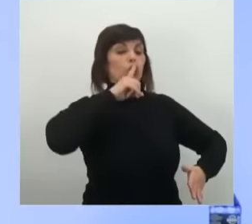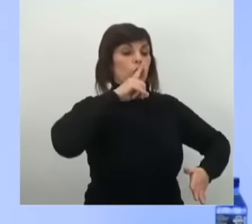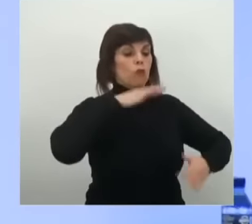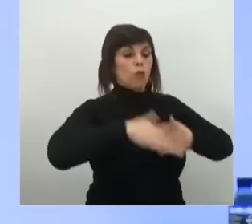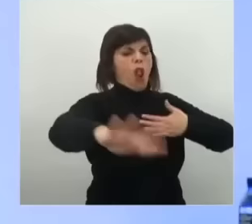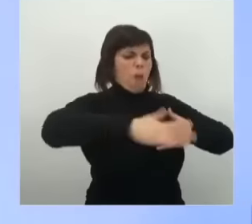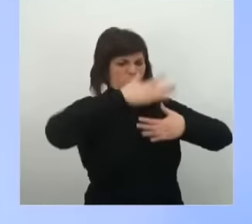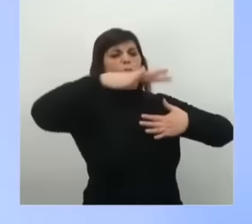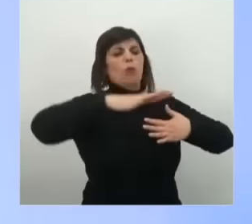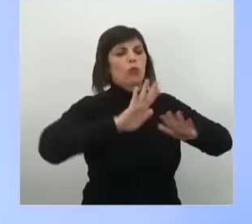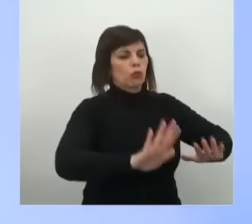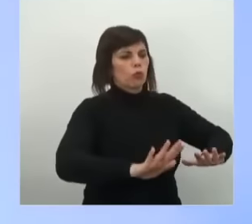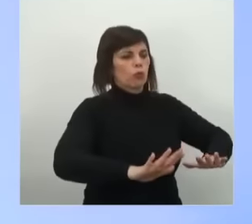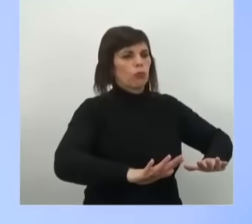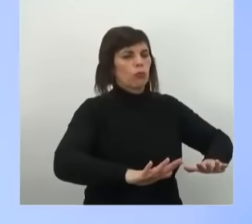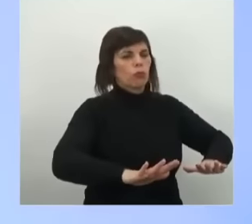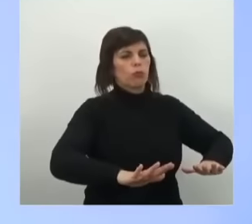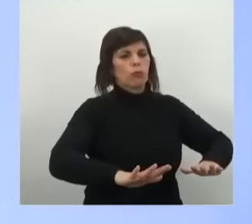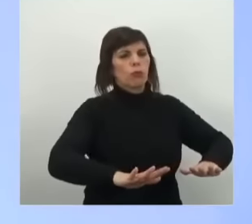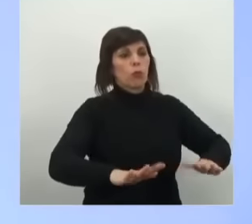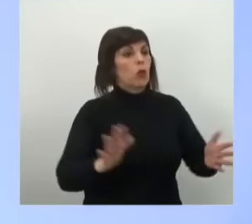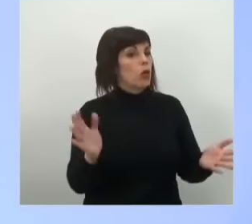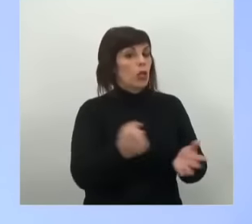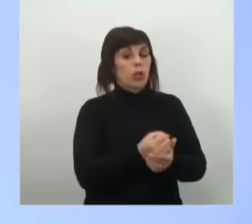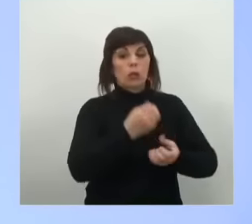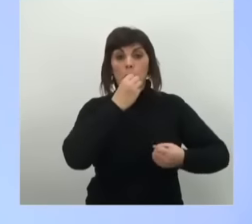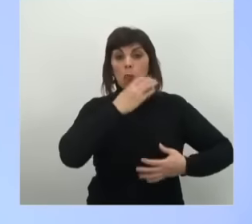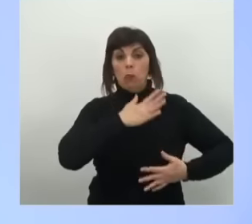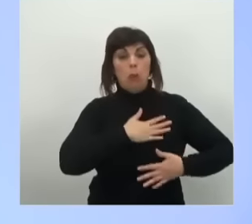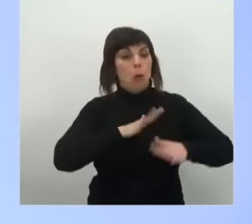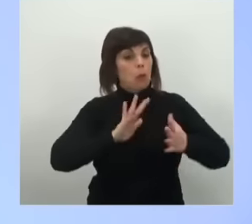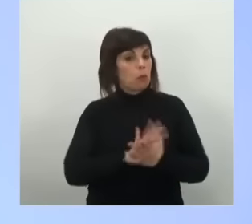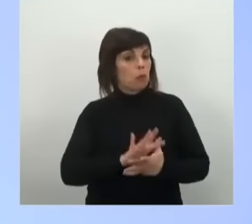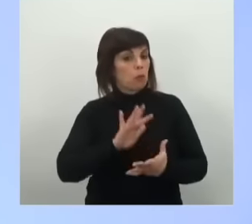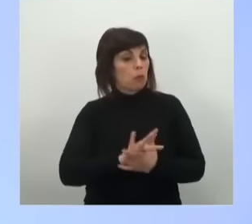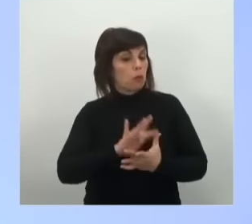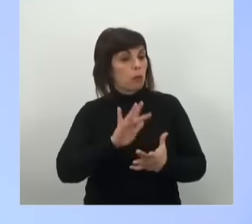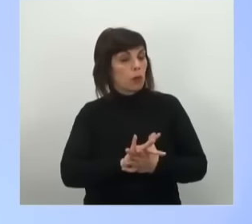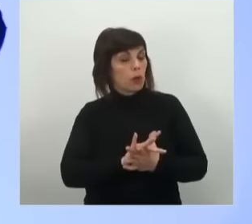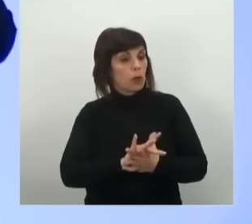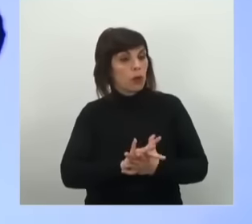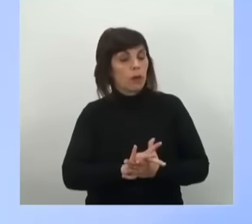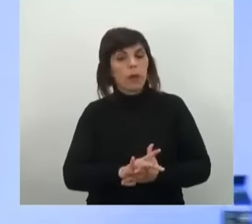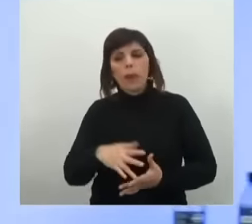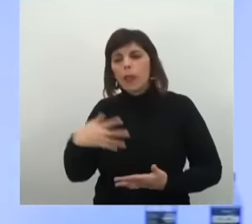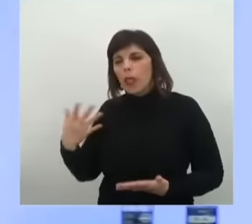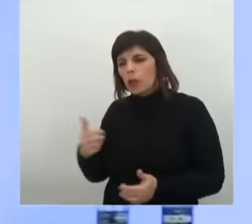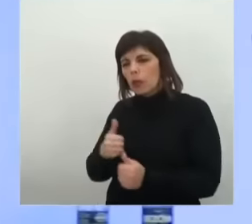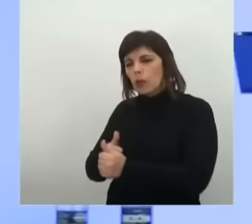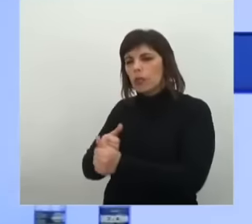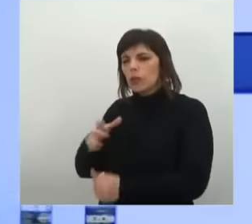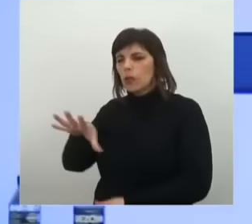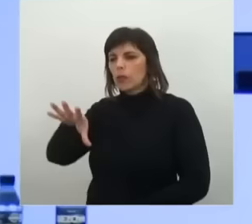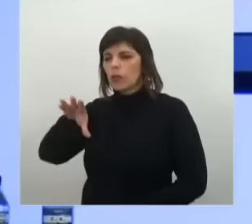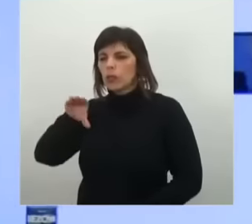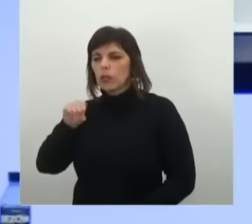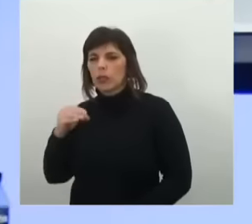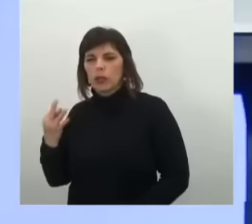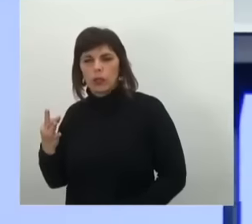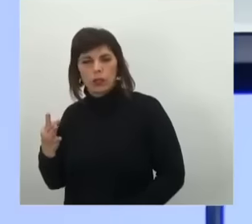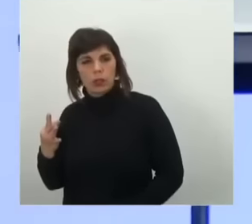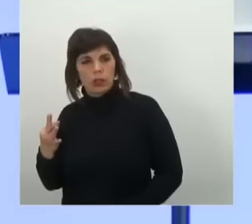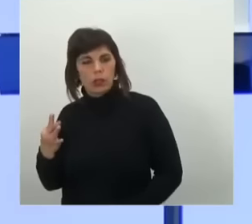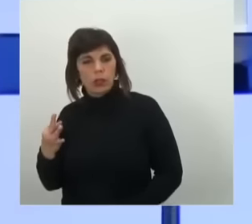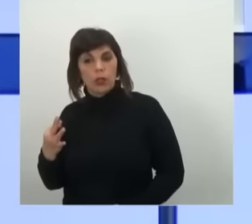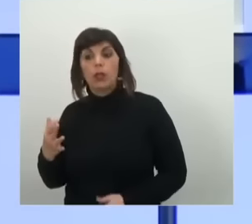la mano da una palabra y toda la situación se calma Entonces ellos lograron entender que el que